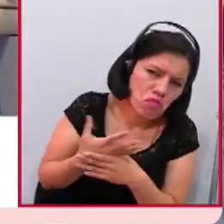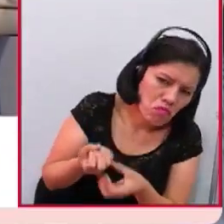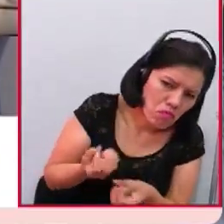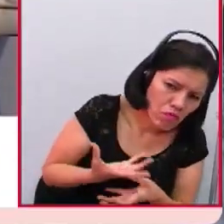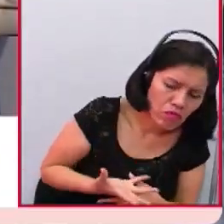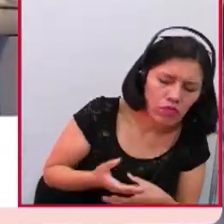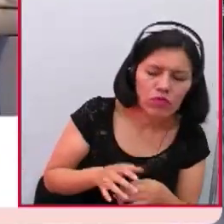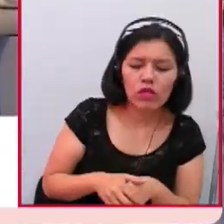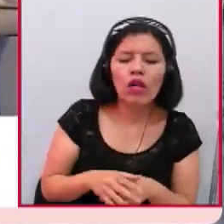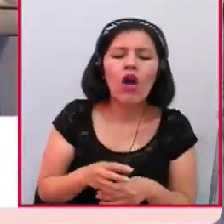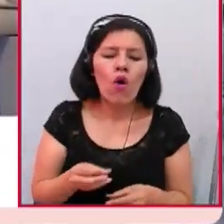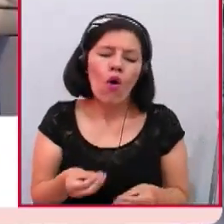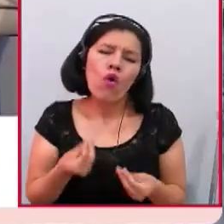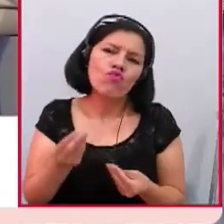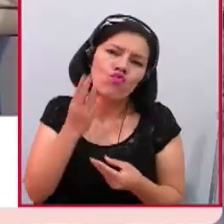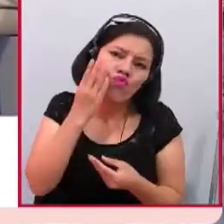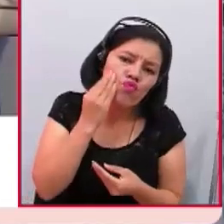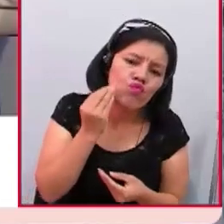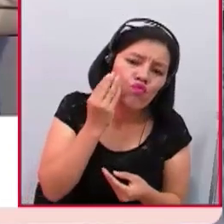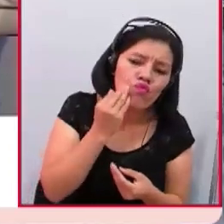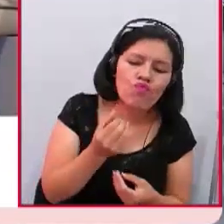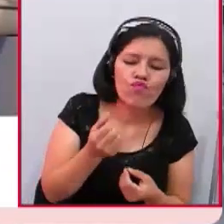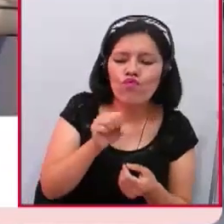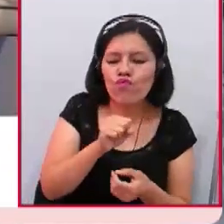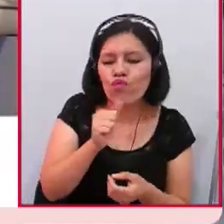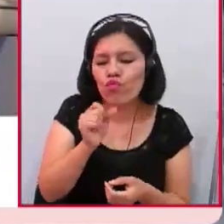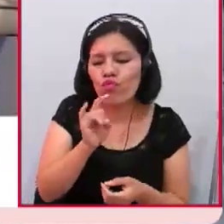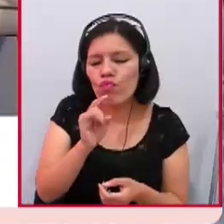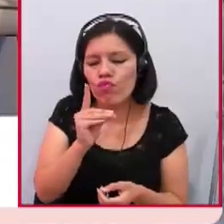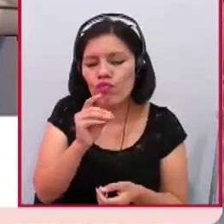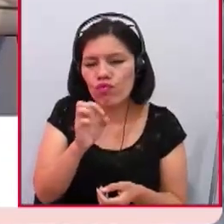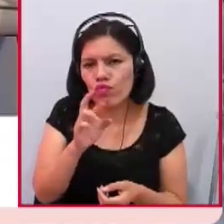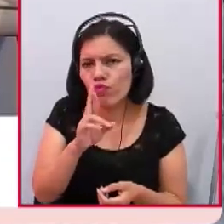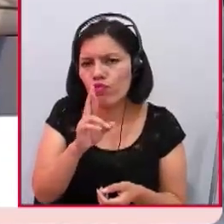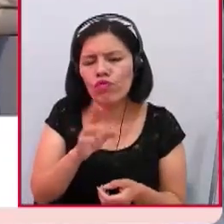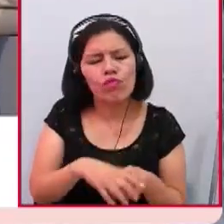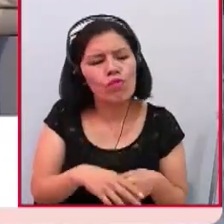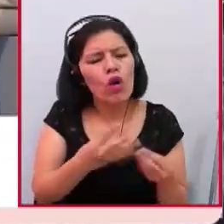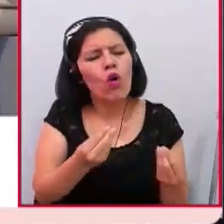poco entre las experiencias que tuvo Southern con la conversión continua